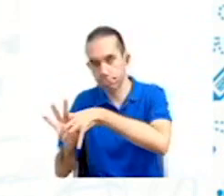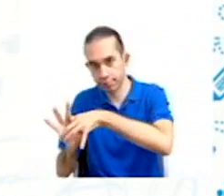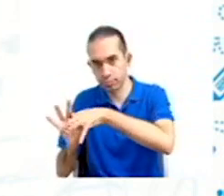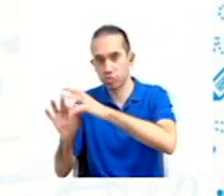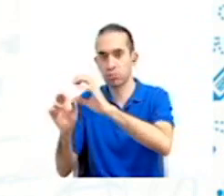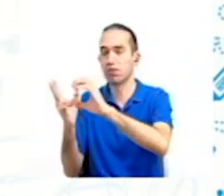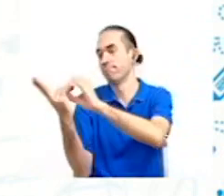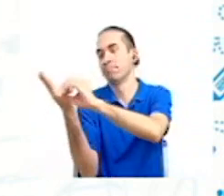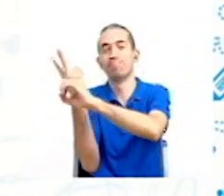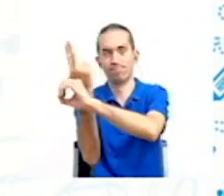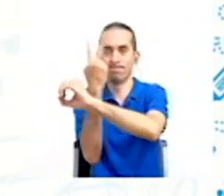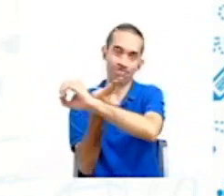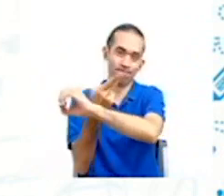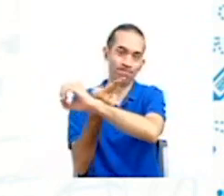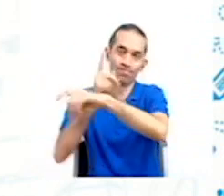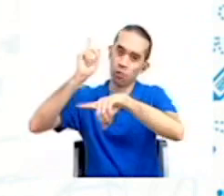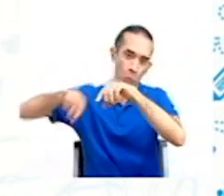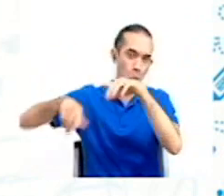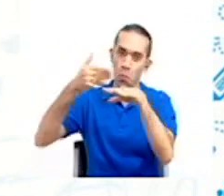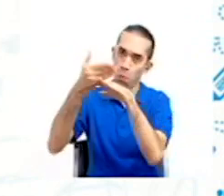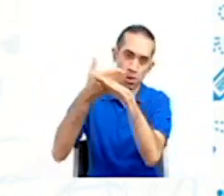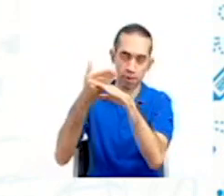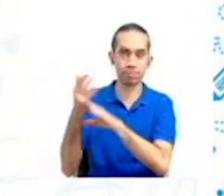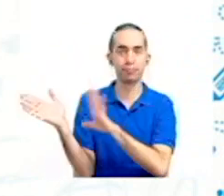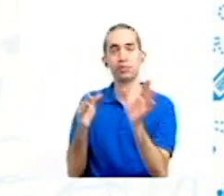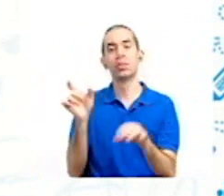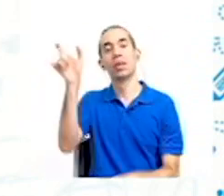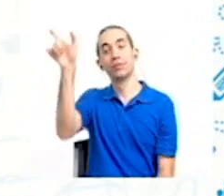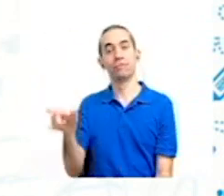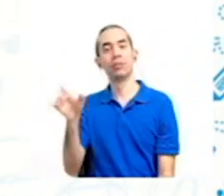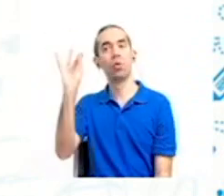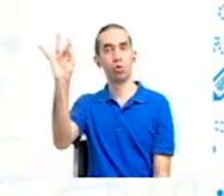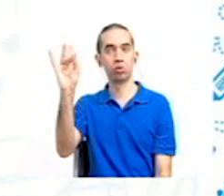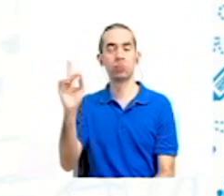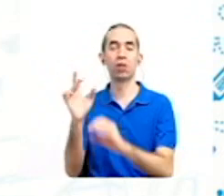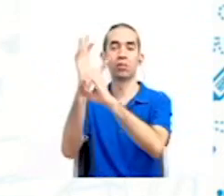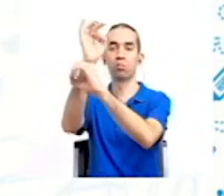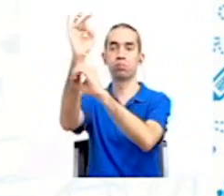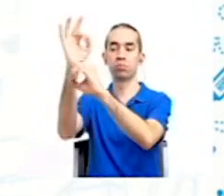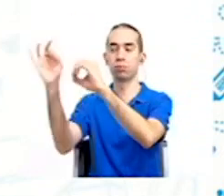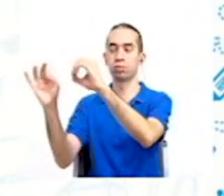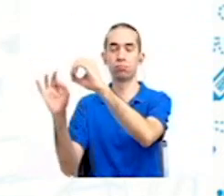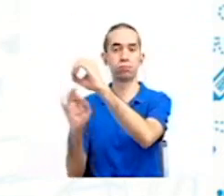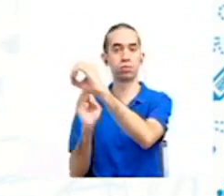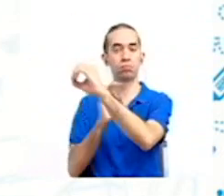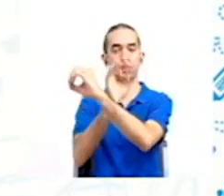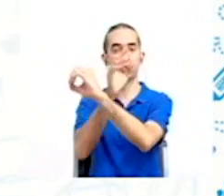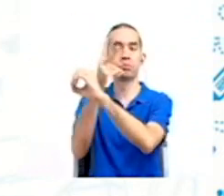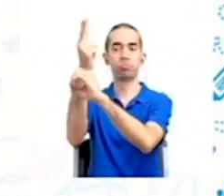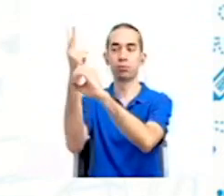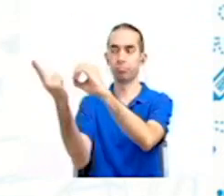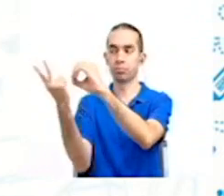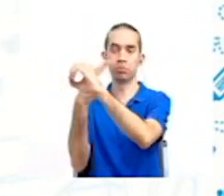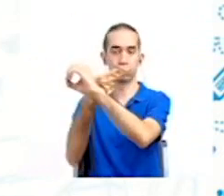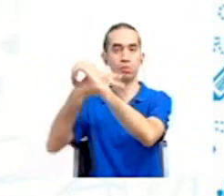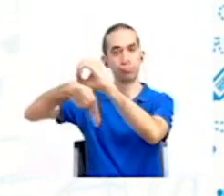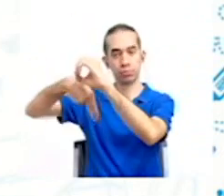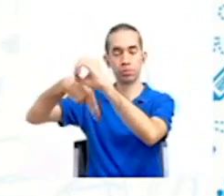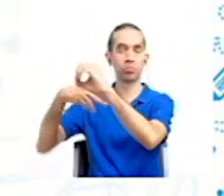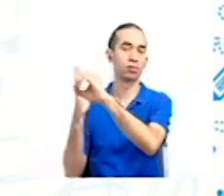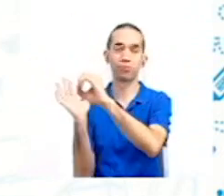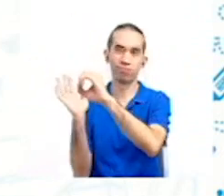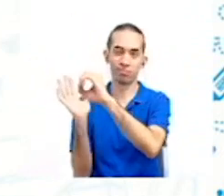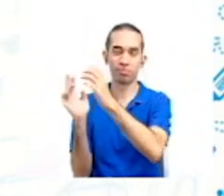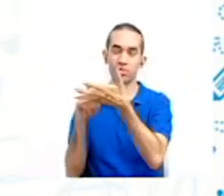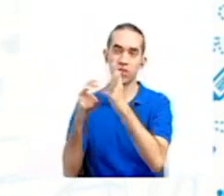compartir. Y en el caso de la familia 8, hay 8 electrones de valencia. ¿Qué significa eso? Que los átomos de la